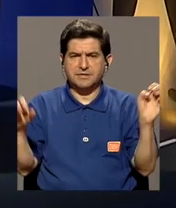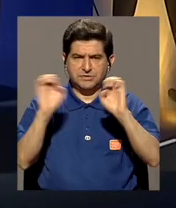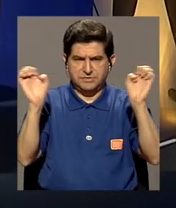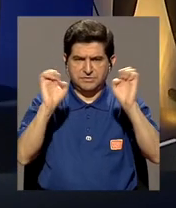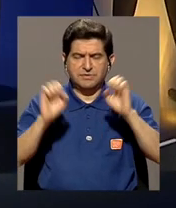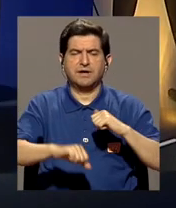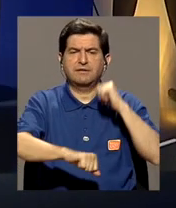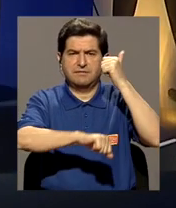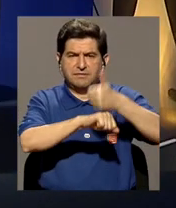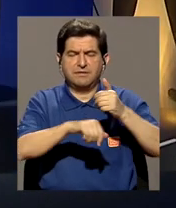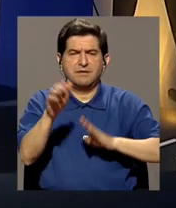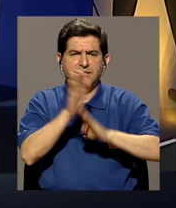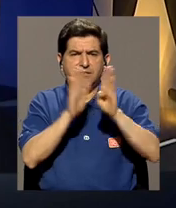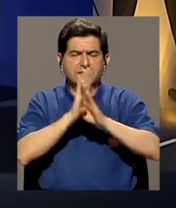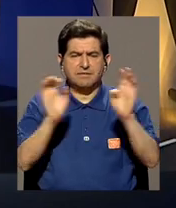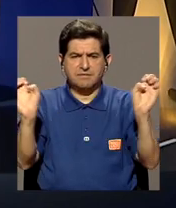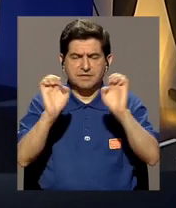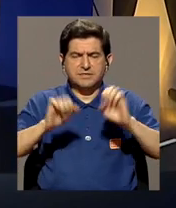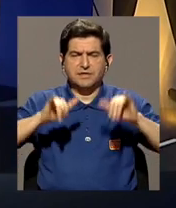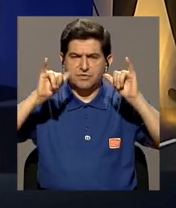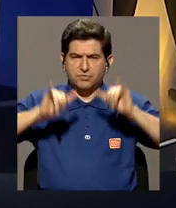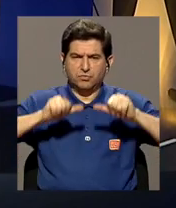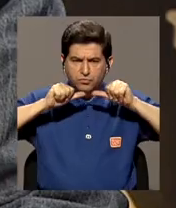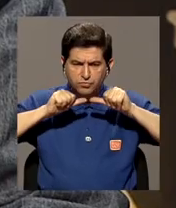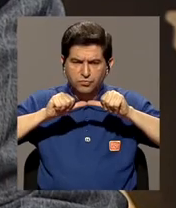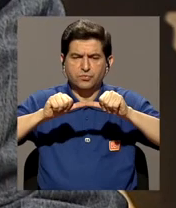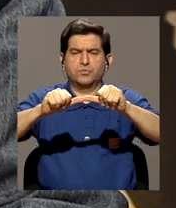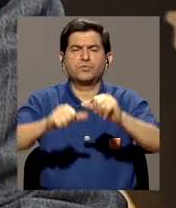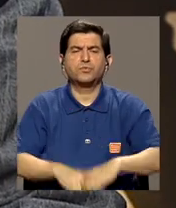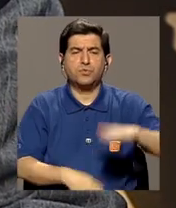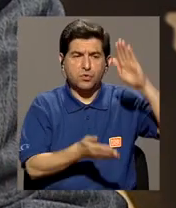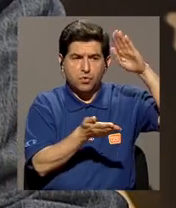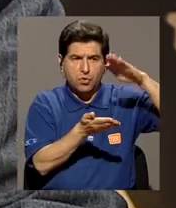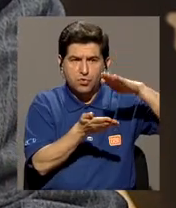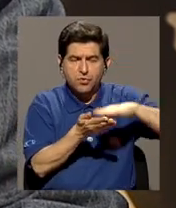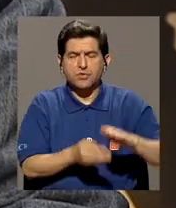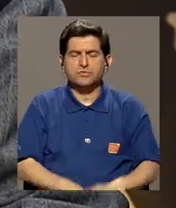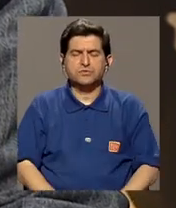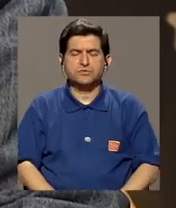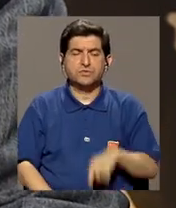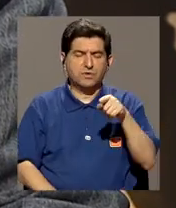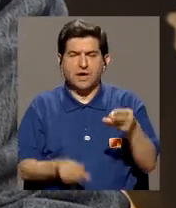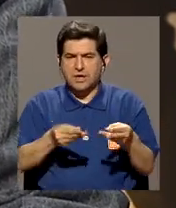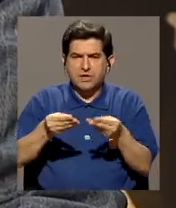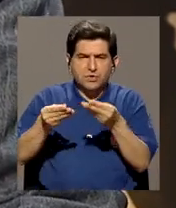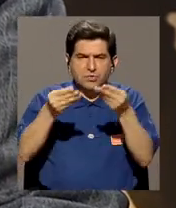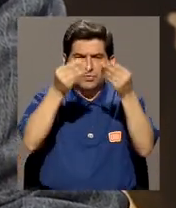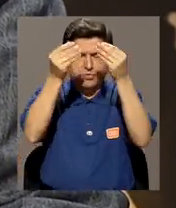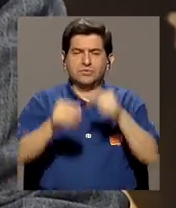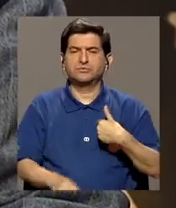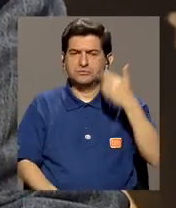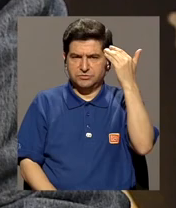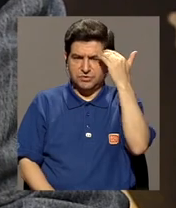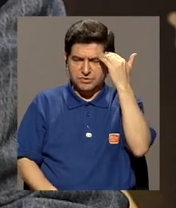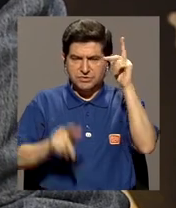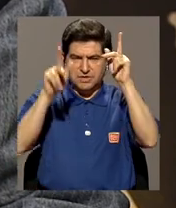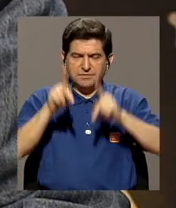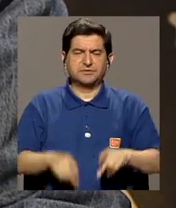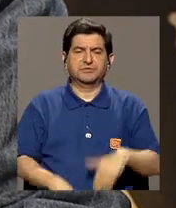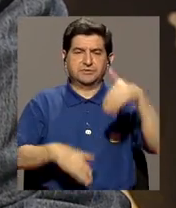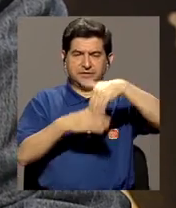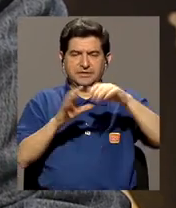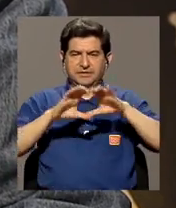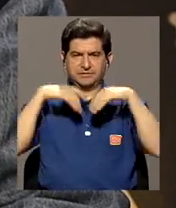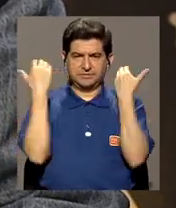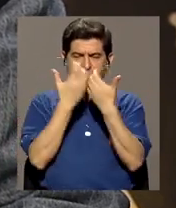que establece un desarrollo energético sostenible con reducción de millones yo sé que los asociados de la